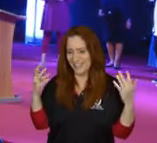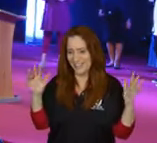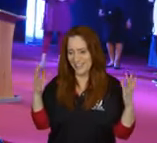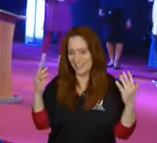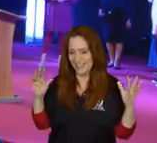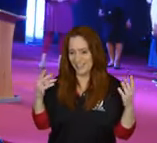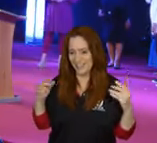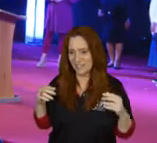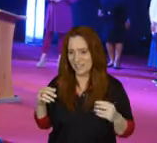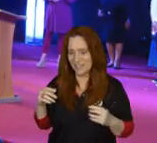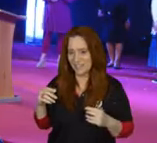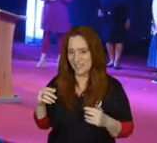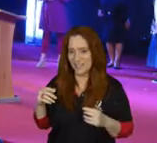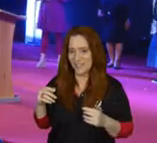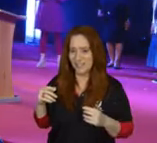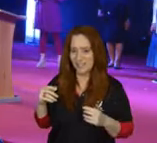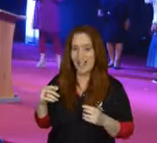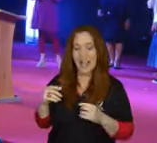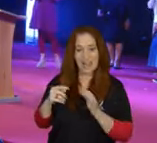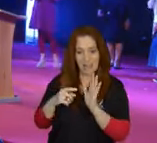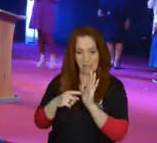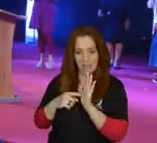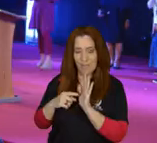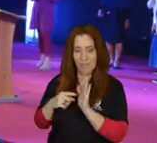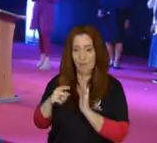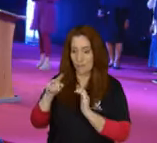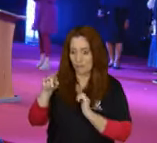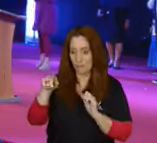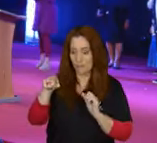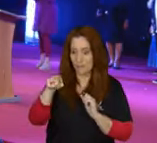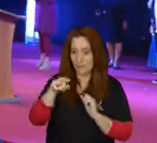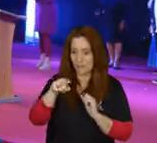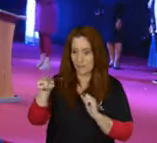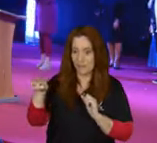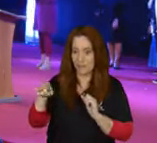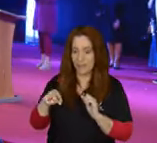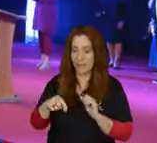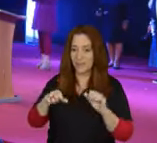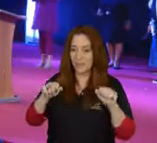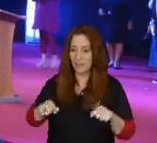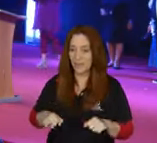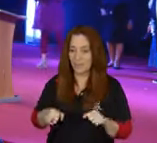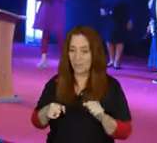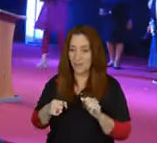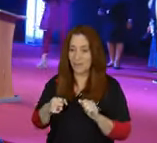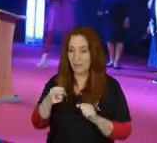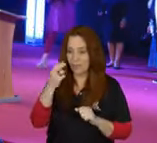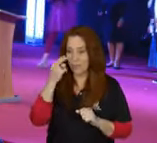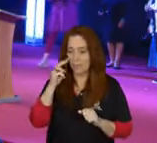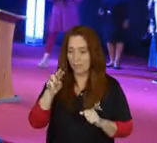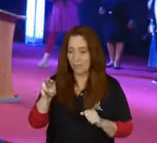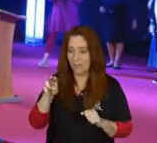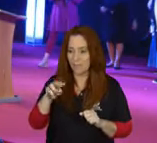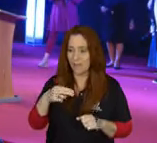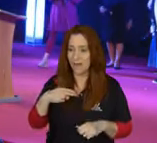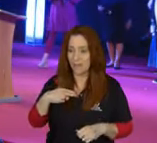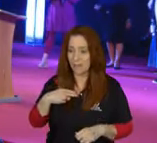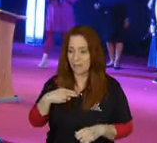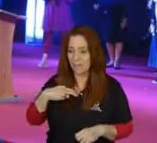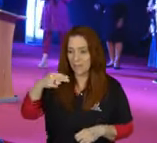Le presento a mi bisnieto, Maris. Mami, ese es tu tataranieto. Qué bueno,